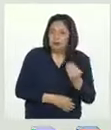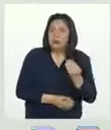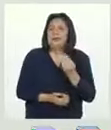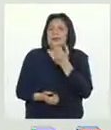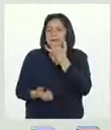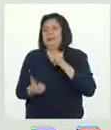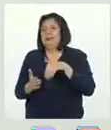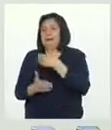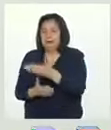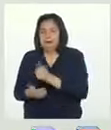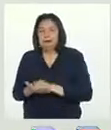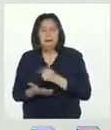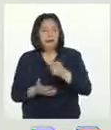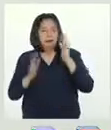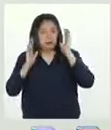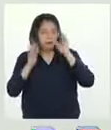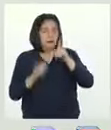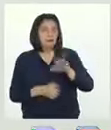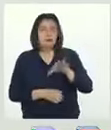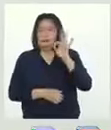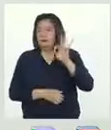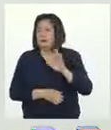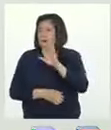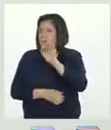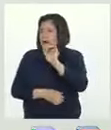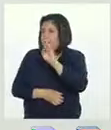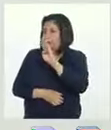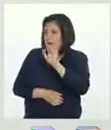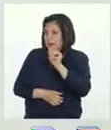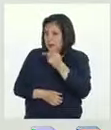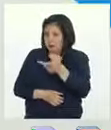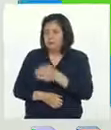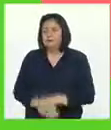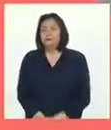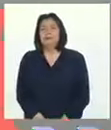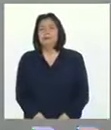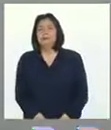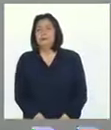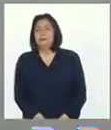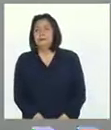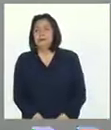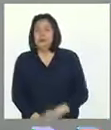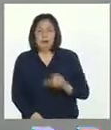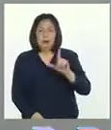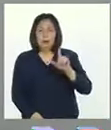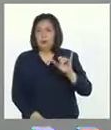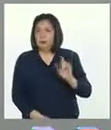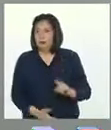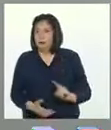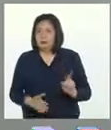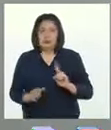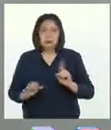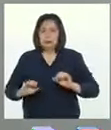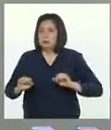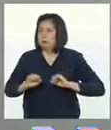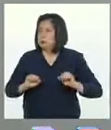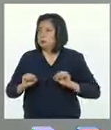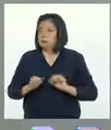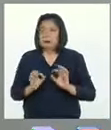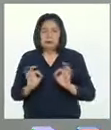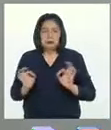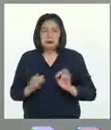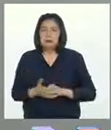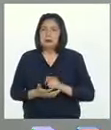consecuencias. Escuchemos lo que identificó Fabiana para este caso. Luis ha dejado de hacer actividad